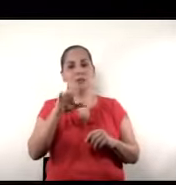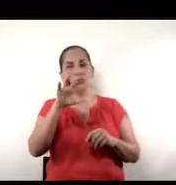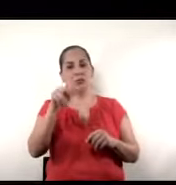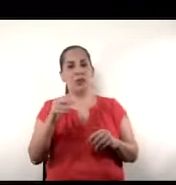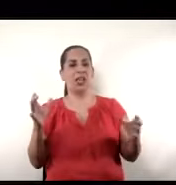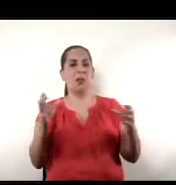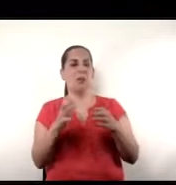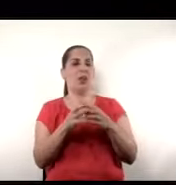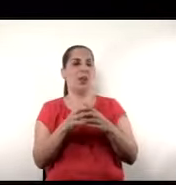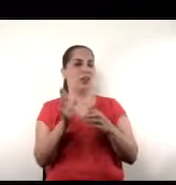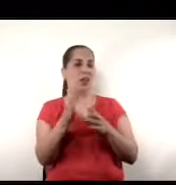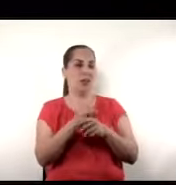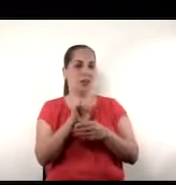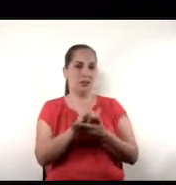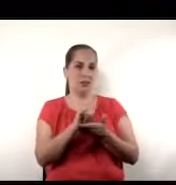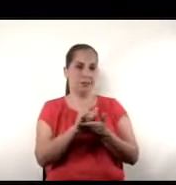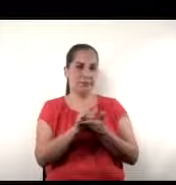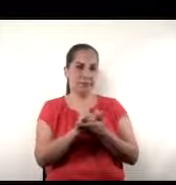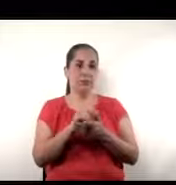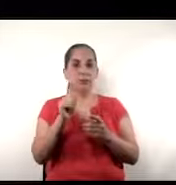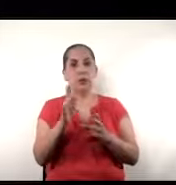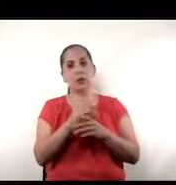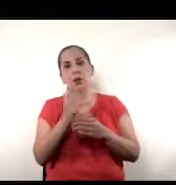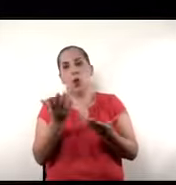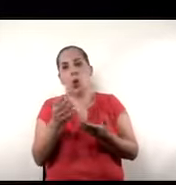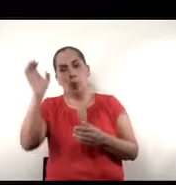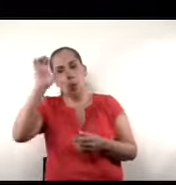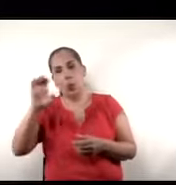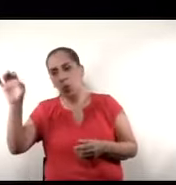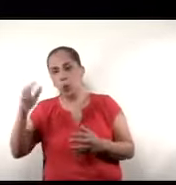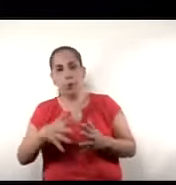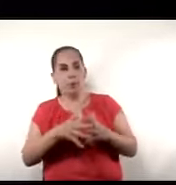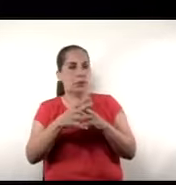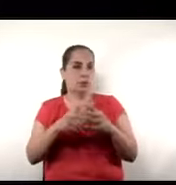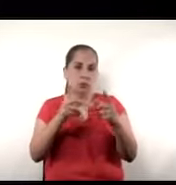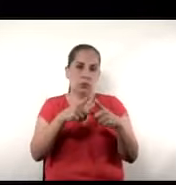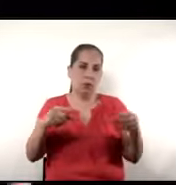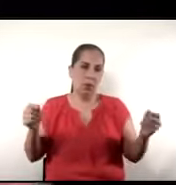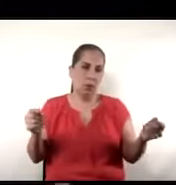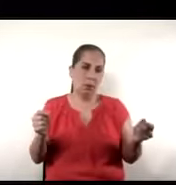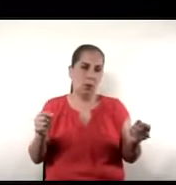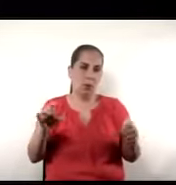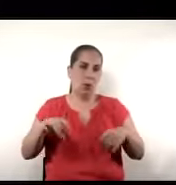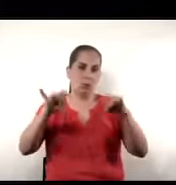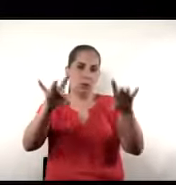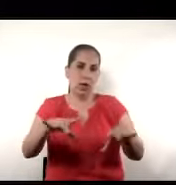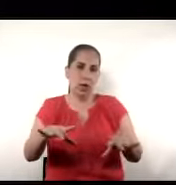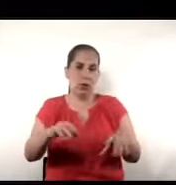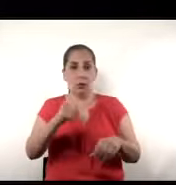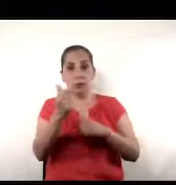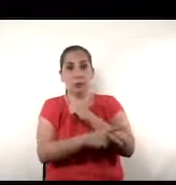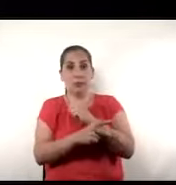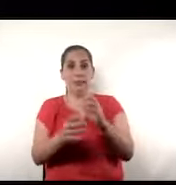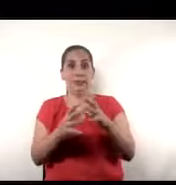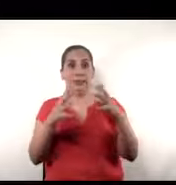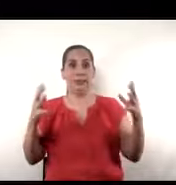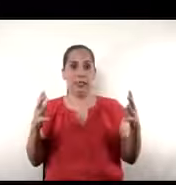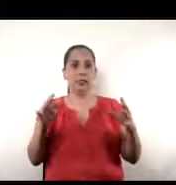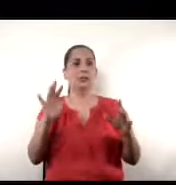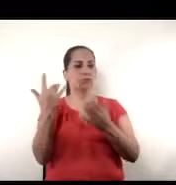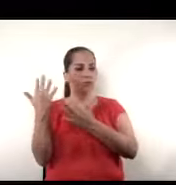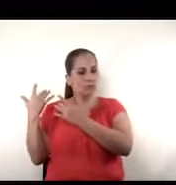se masifican esas tecnologías. Se masifican en Europa, se masifican en Estados Unidos, en Japón, en Australia, en los países grandes. Tenemos que darle tiempo a